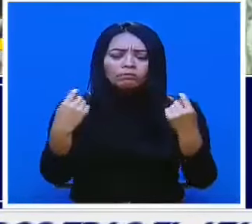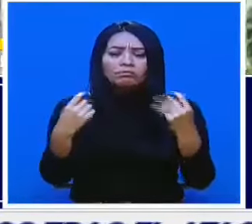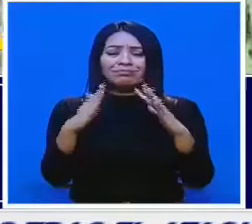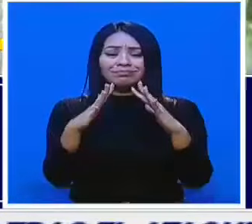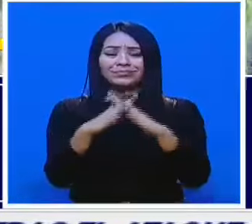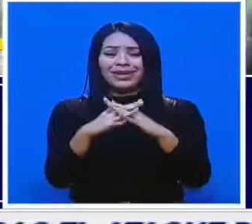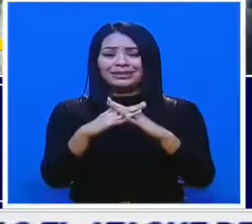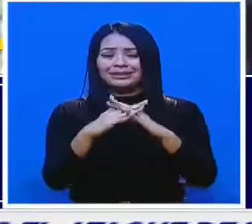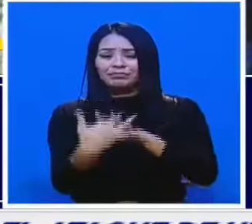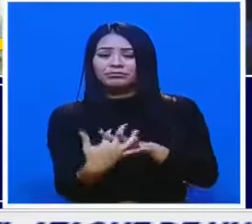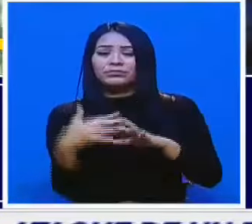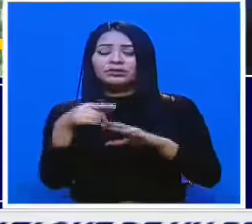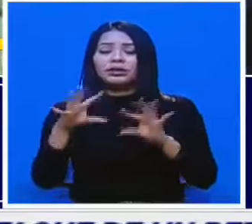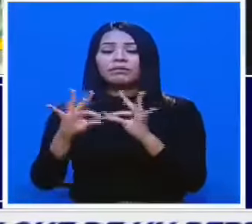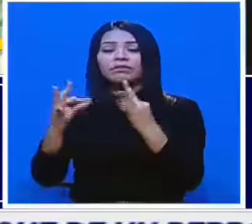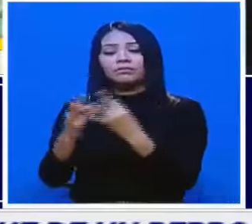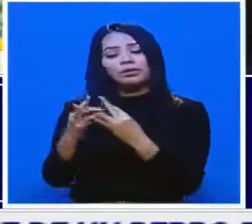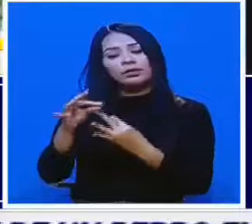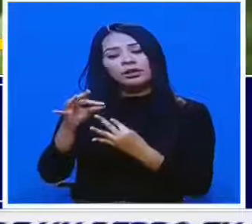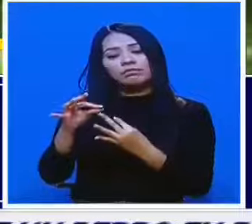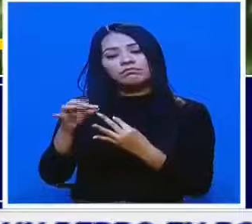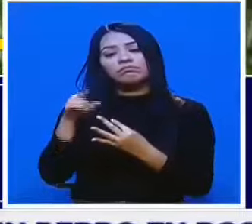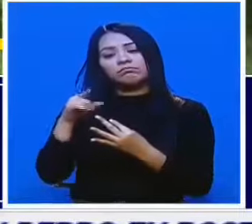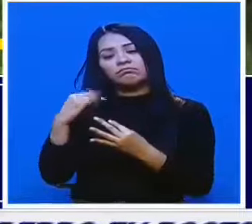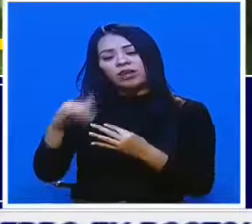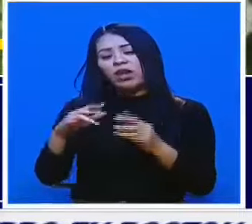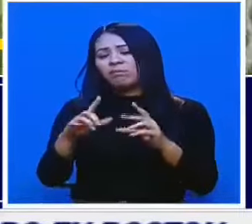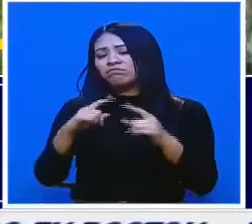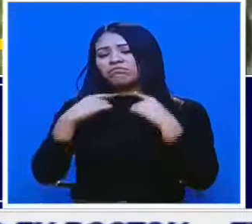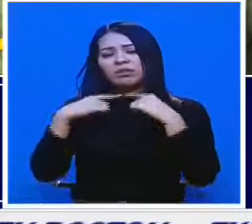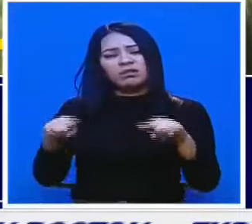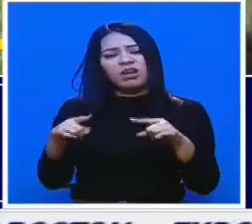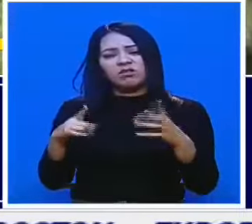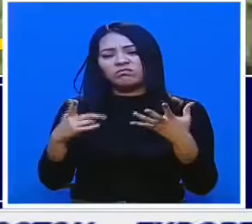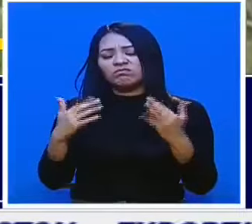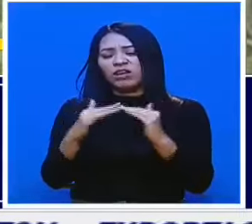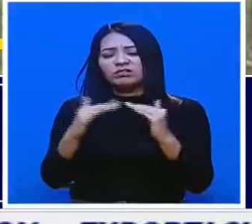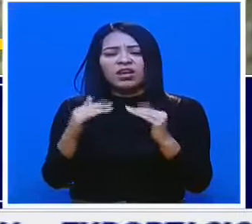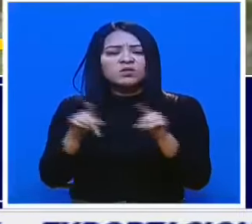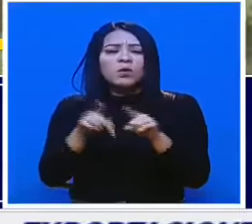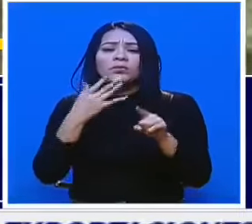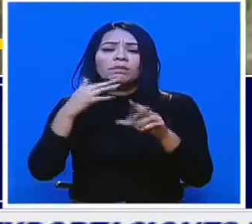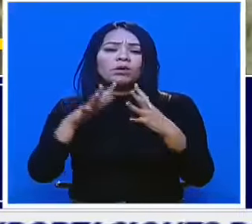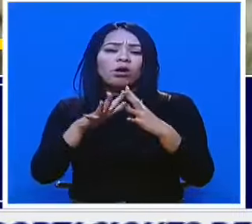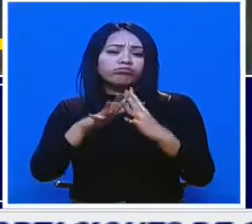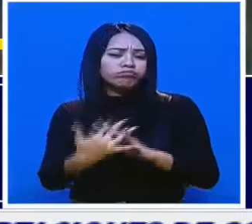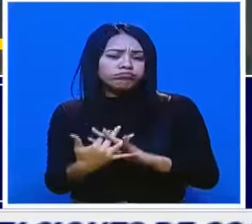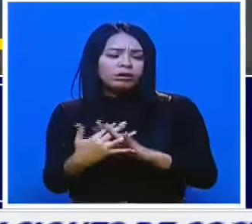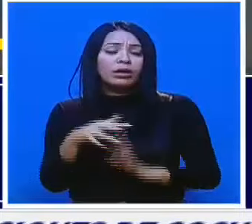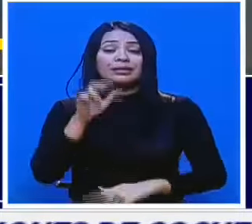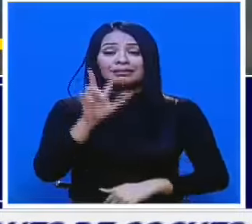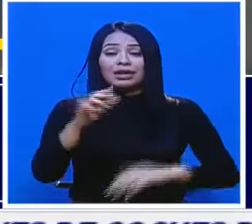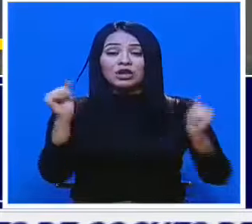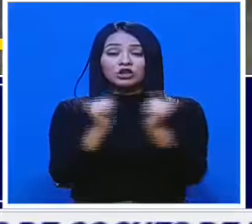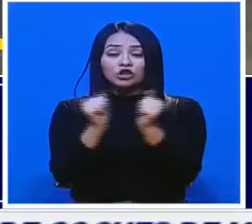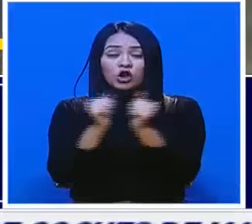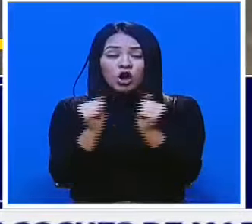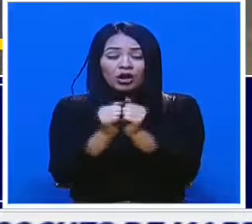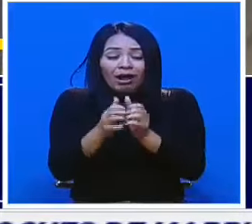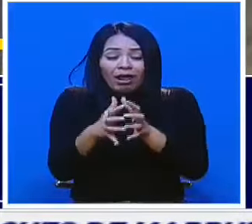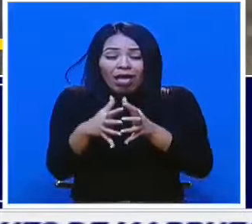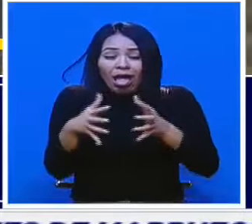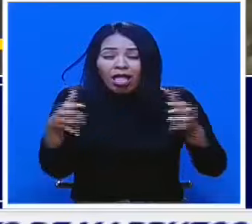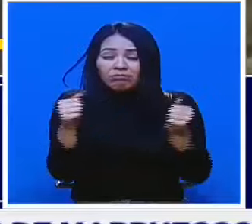la familia Valero Quintero, producto de un deslizamiento donde tres rocas de grandes